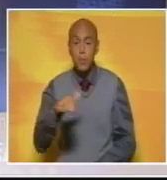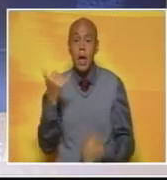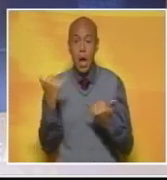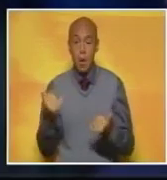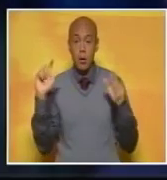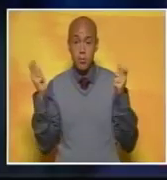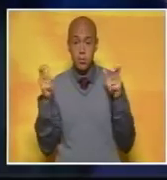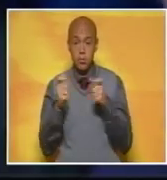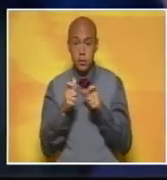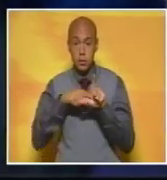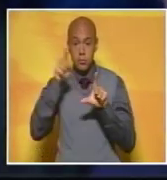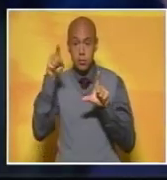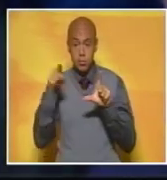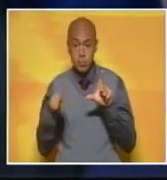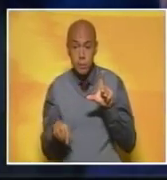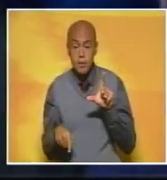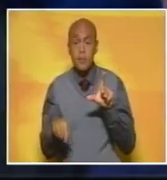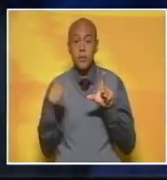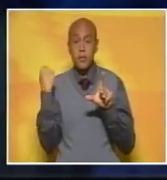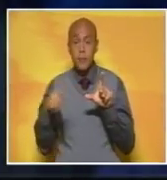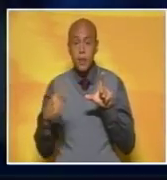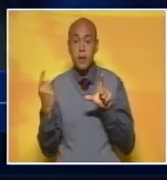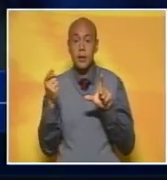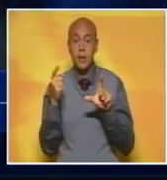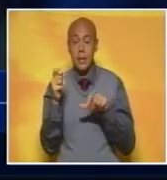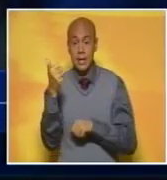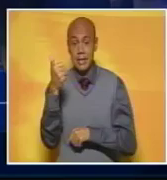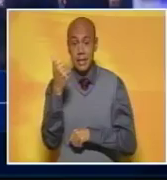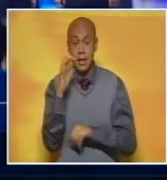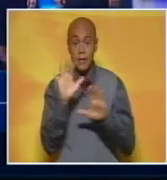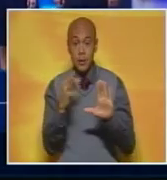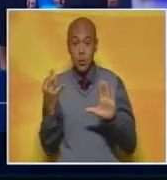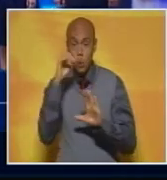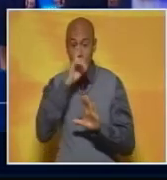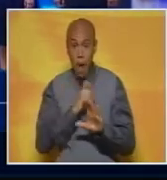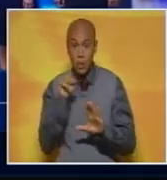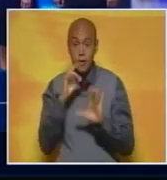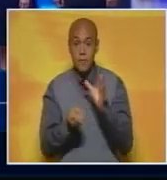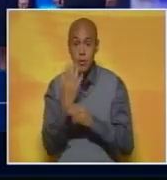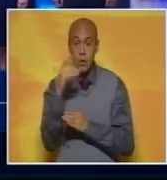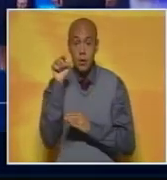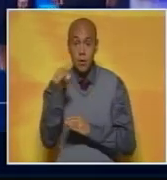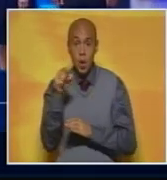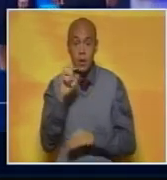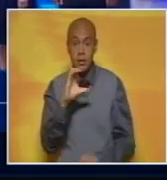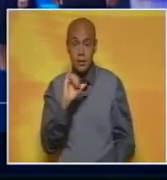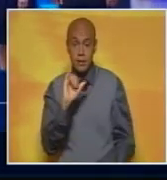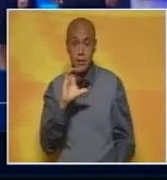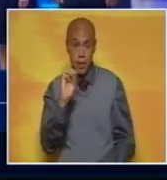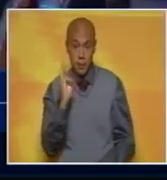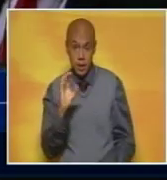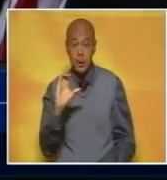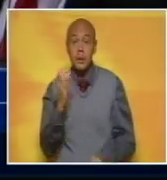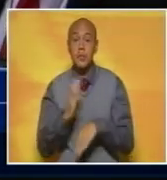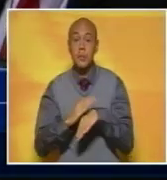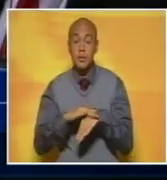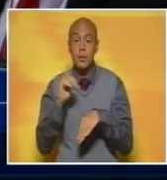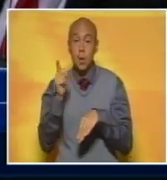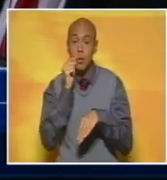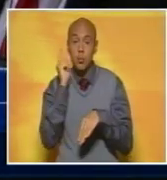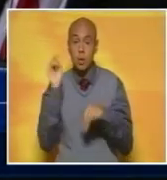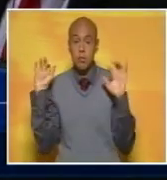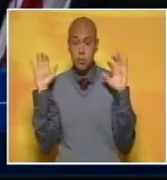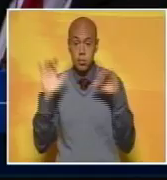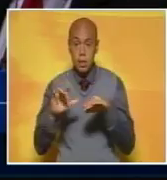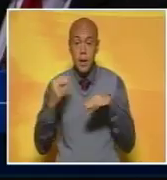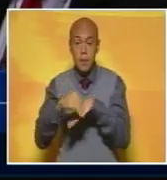disminuyendo. Así lo aseveró durante la conmemoración del 18º aniversario de la fundación de la institución, actividad que contó con la presencia